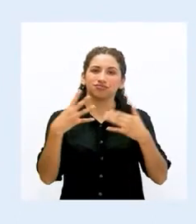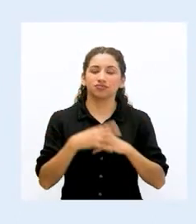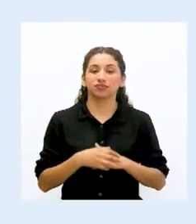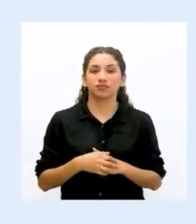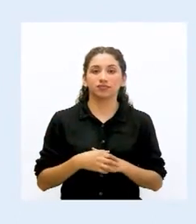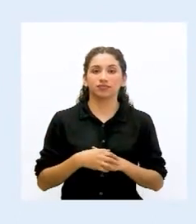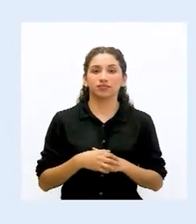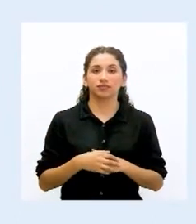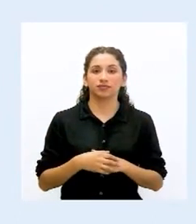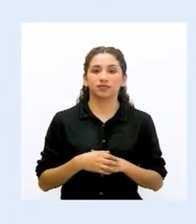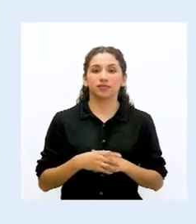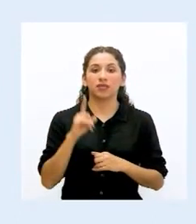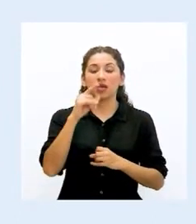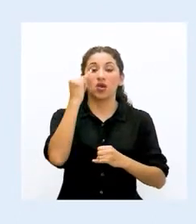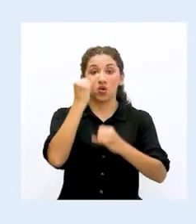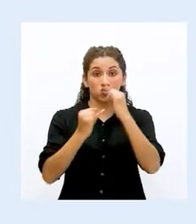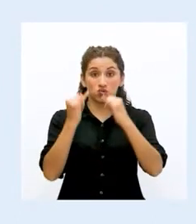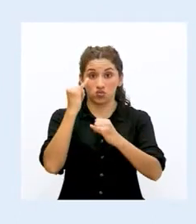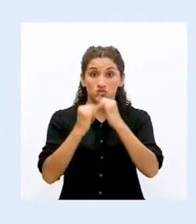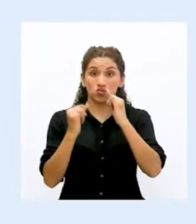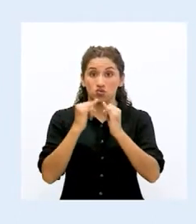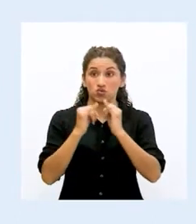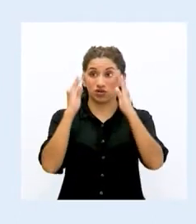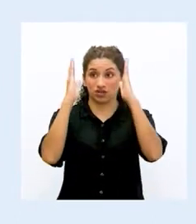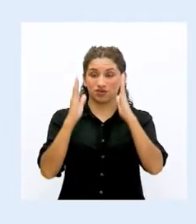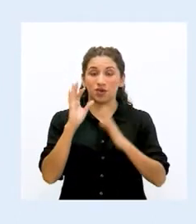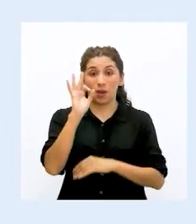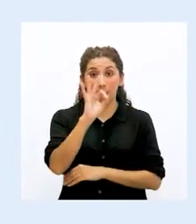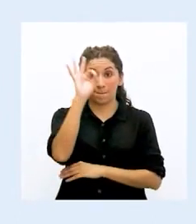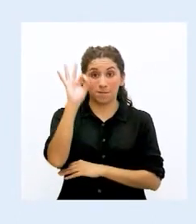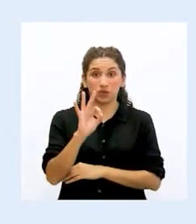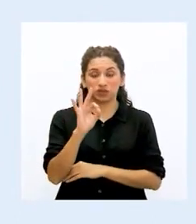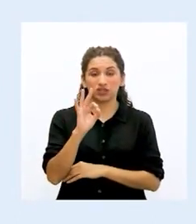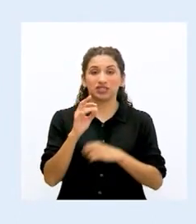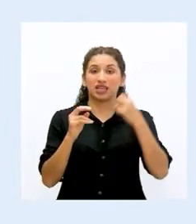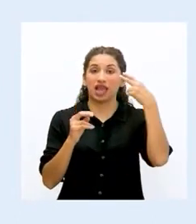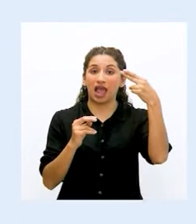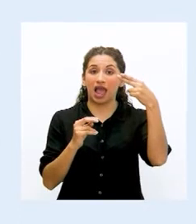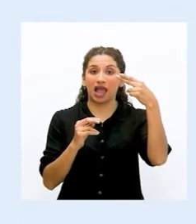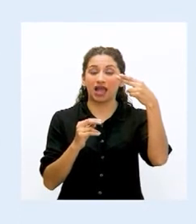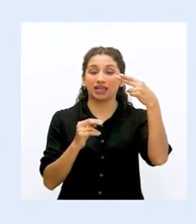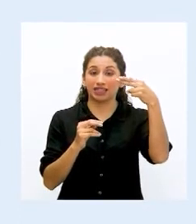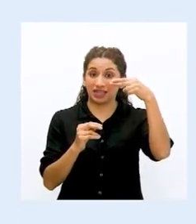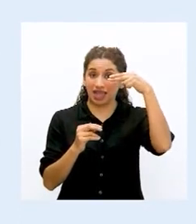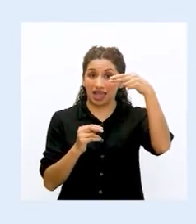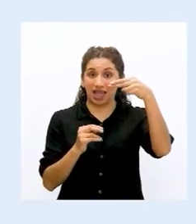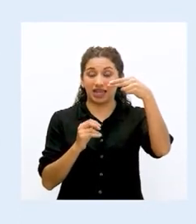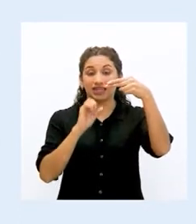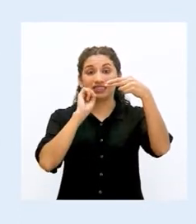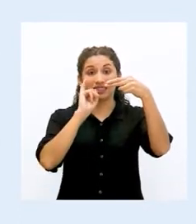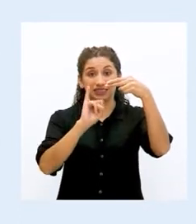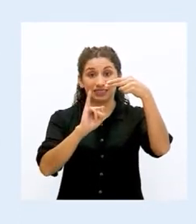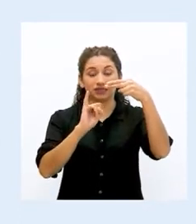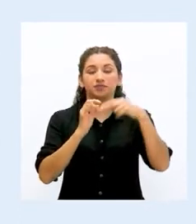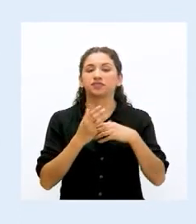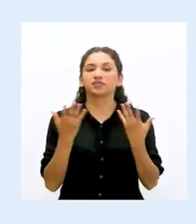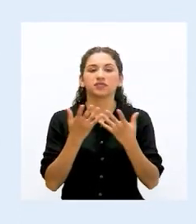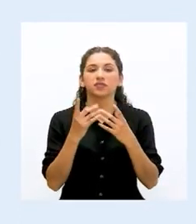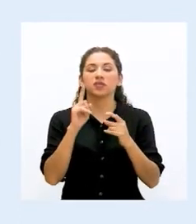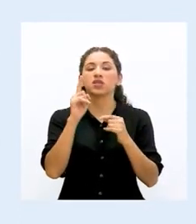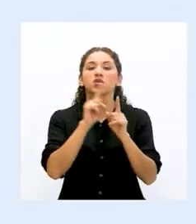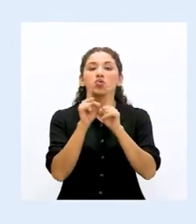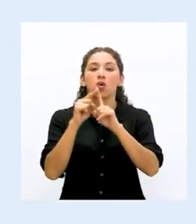es. En la columna de la frecuencia porcentual h sub i porcentual, multiplicaremos la frecuencia